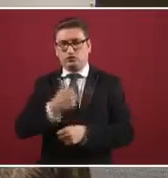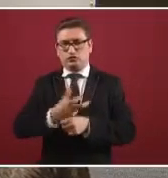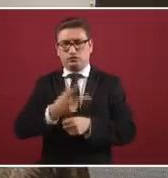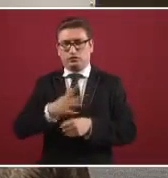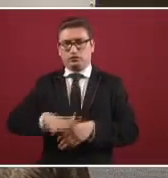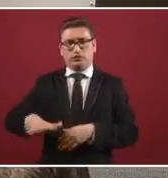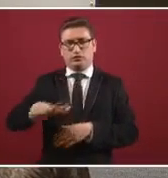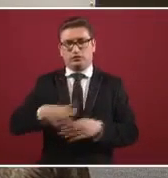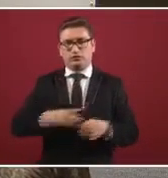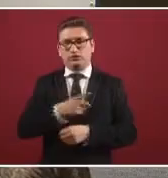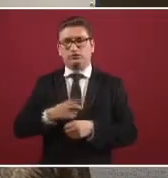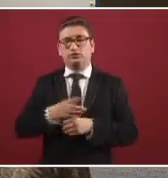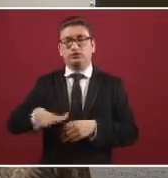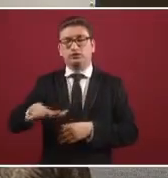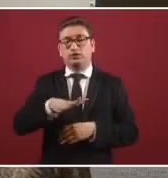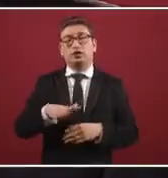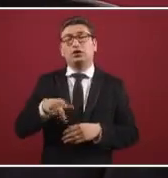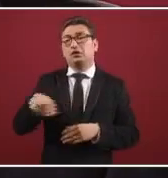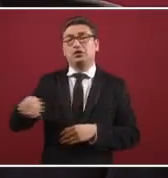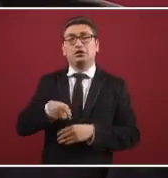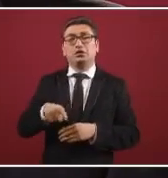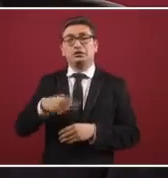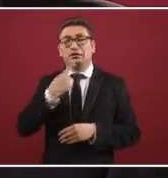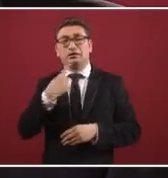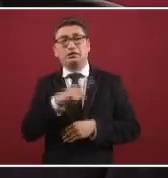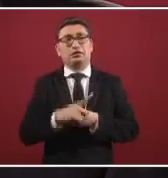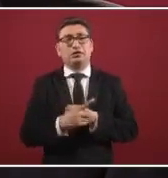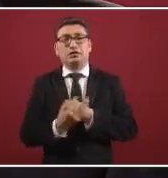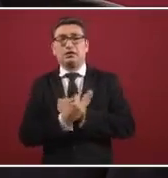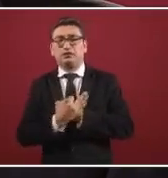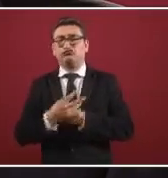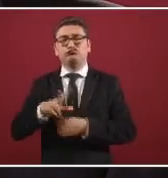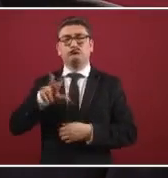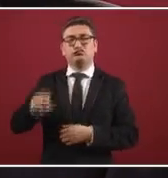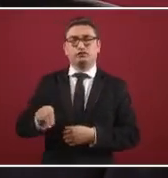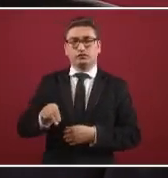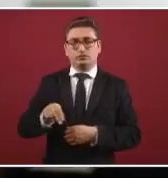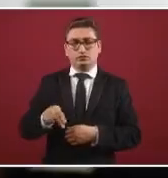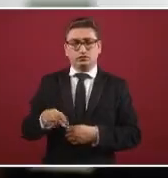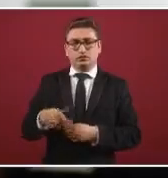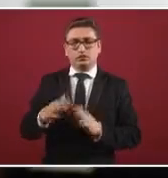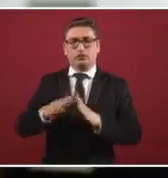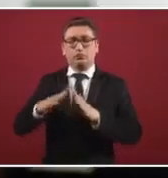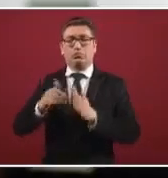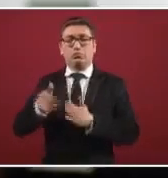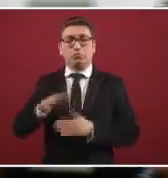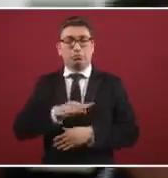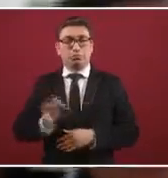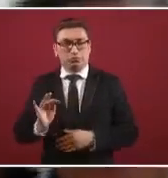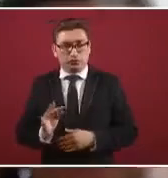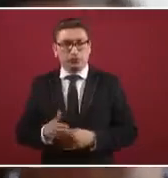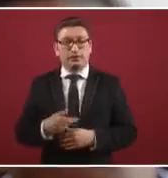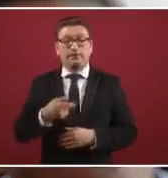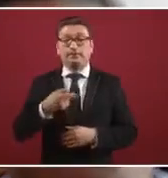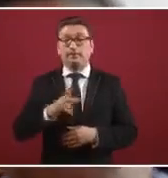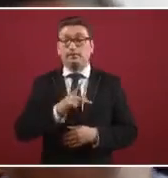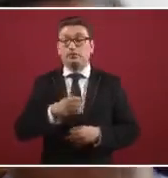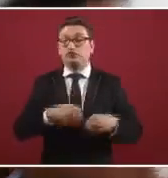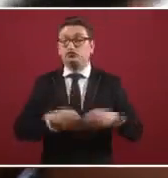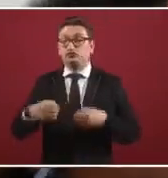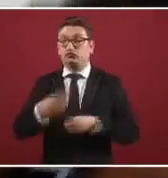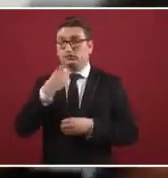quien negó el amparo a estos niños para no ser desalojados. Sin embargo, concedió